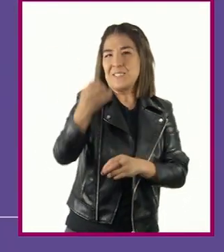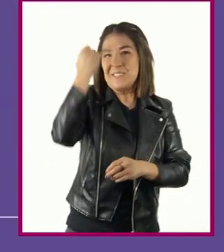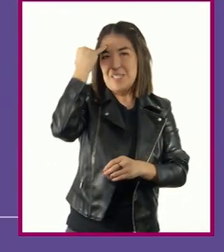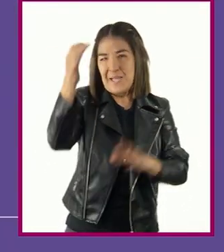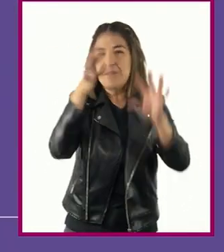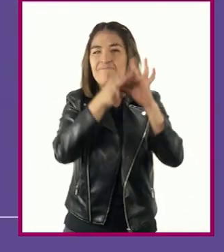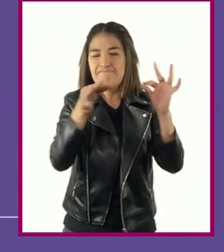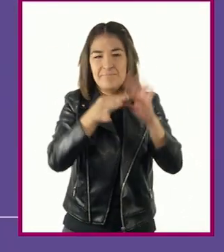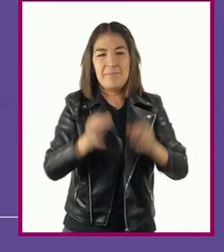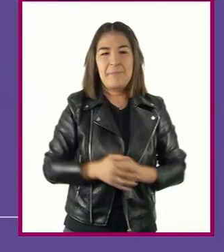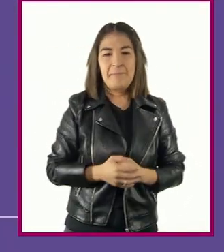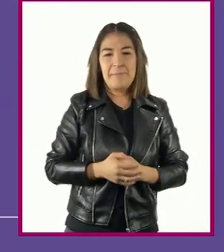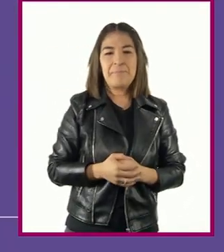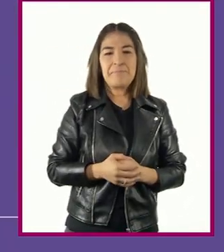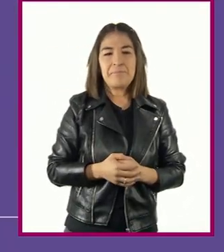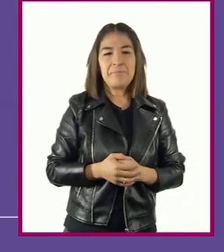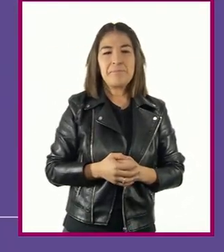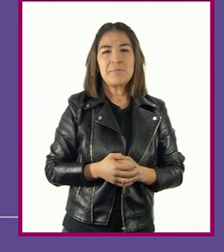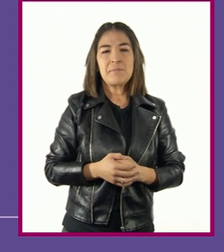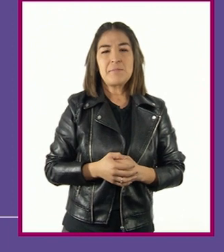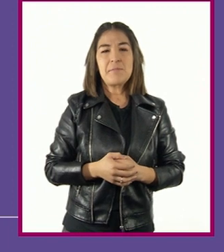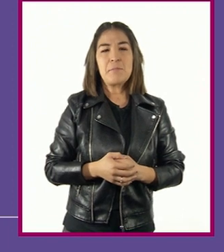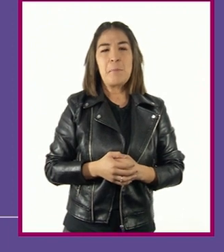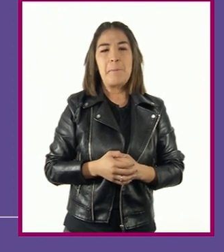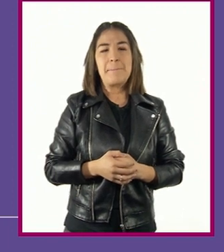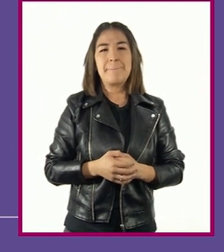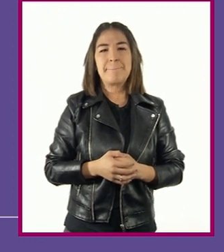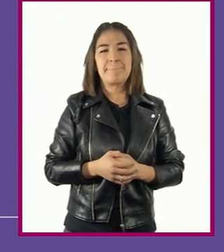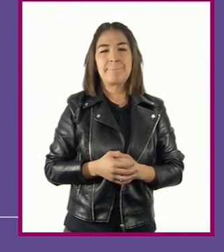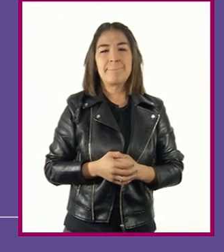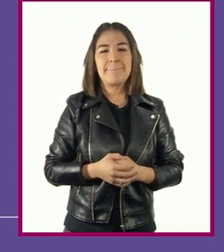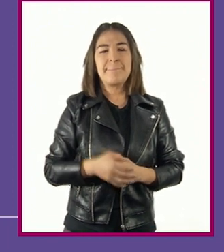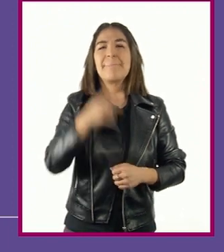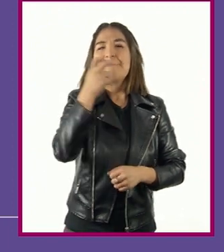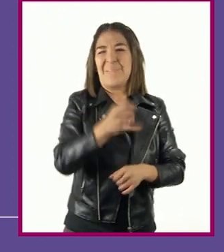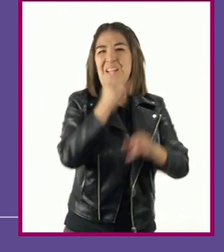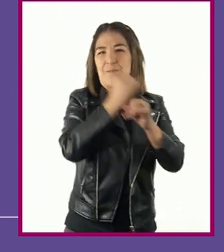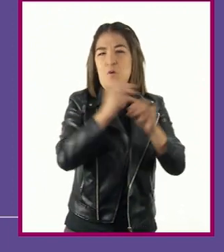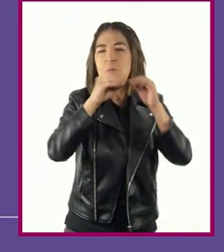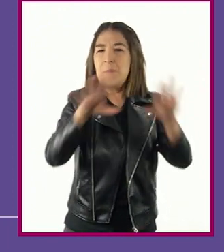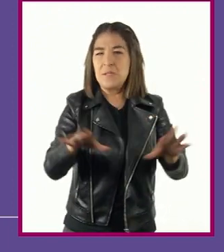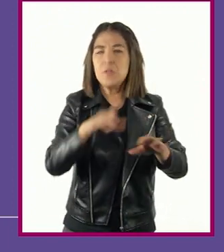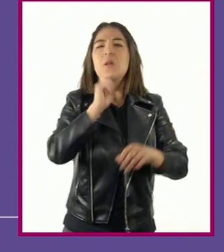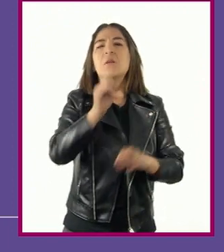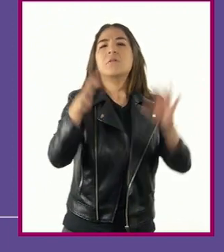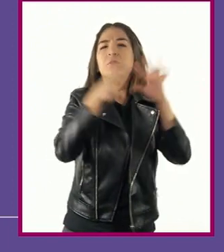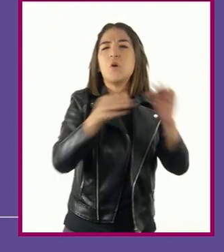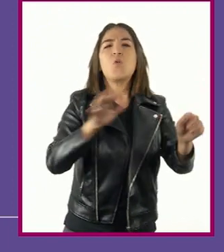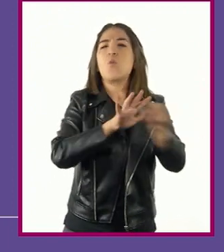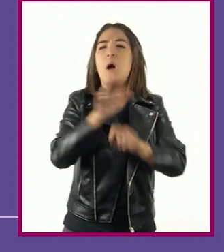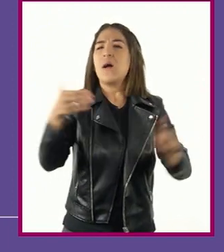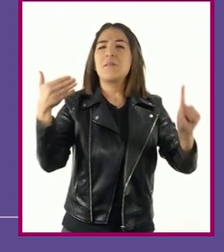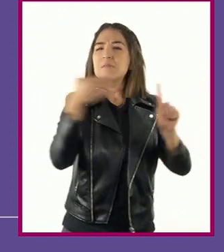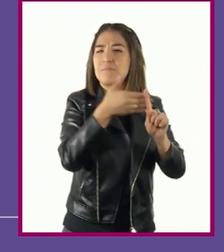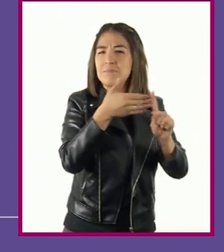de Transparencia, Acceso a la Información y Protección de Datos Personales tiene entre sus